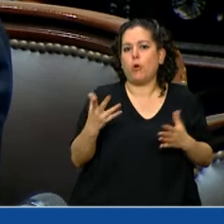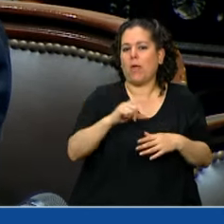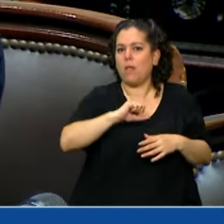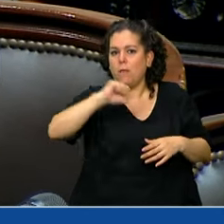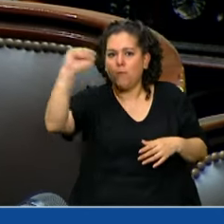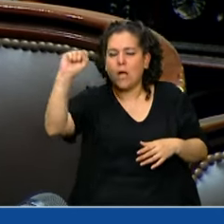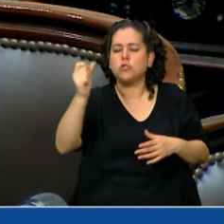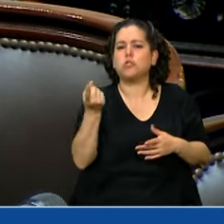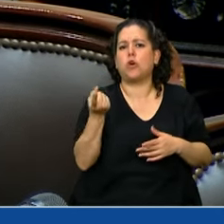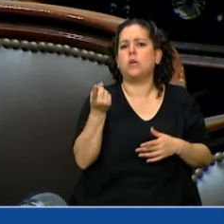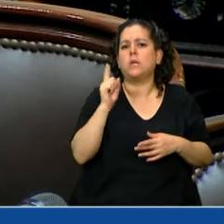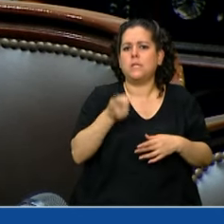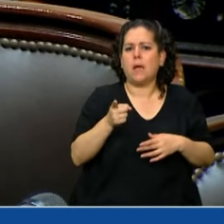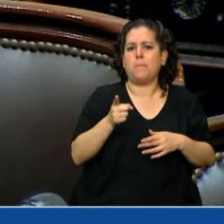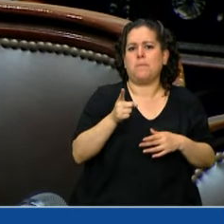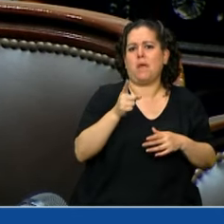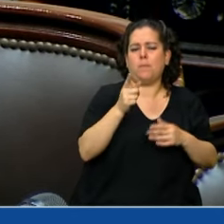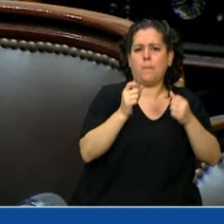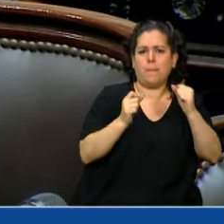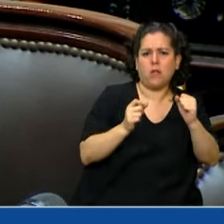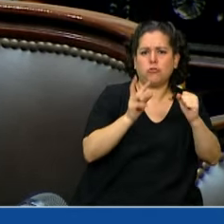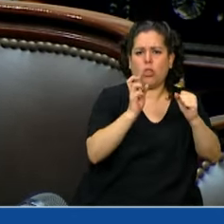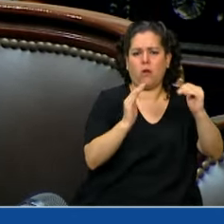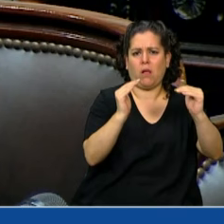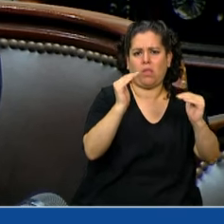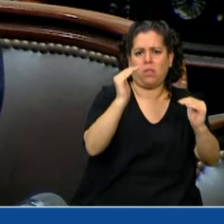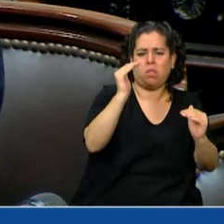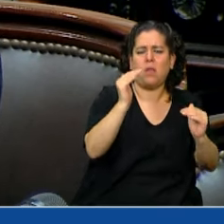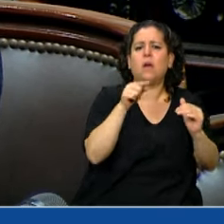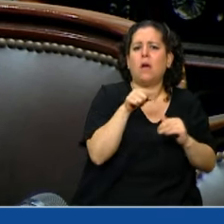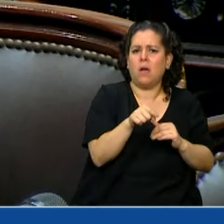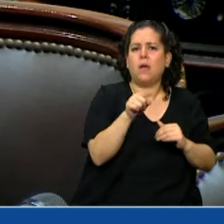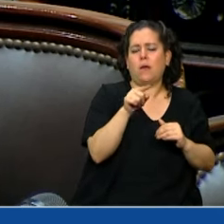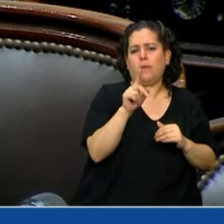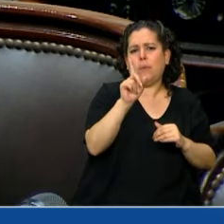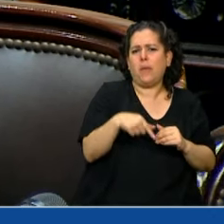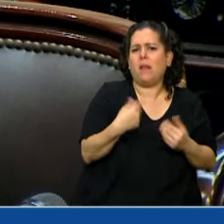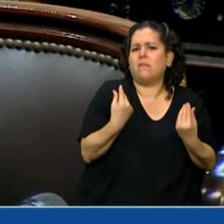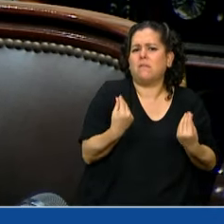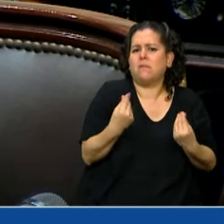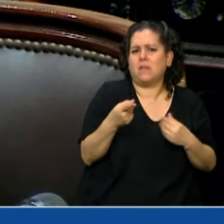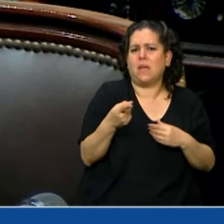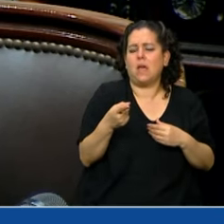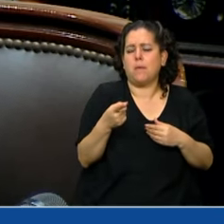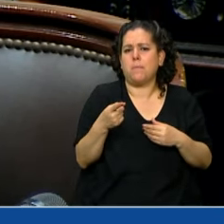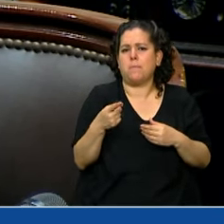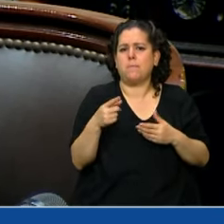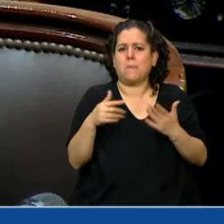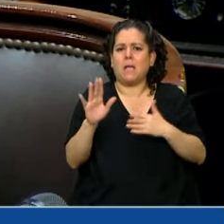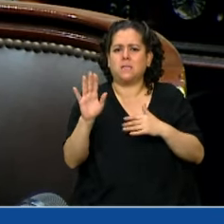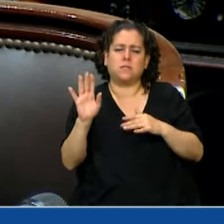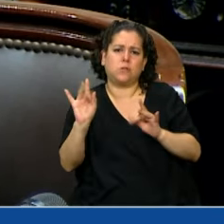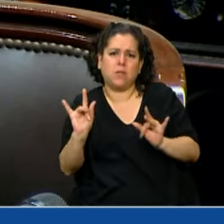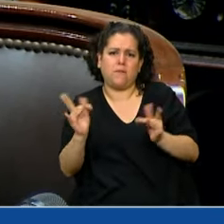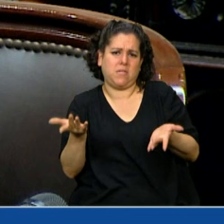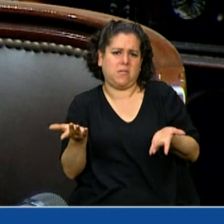y las sucesivas devaluaciones van a ser de esta frasada una frasada aún más